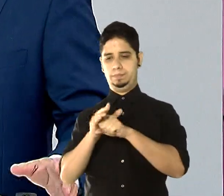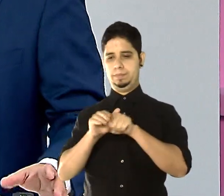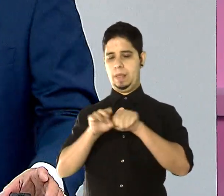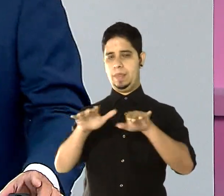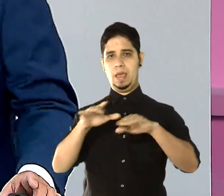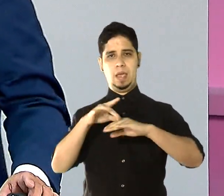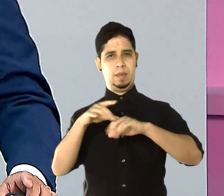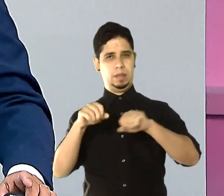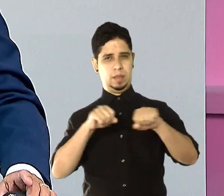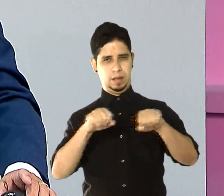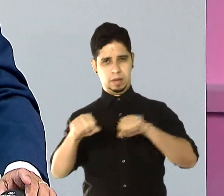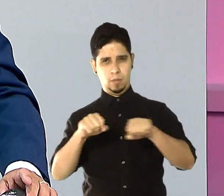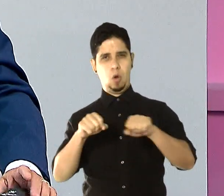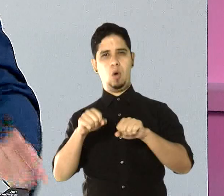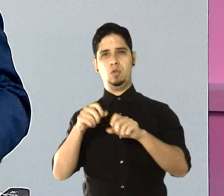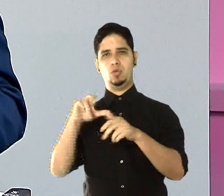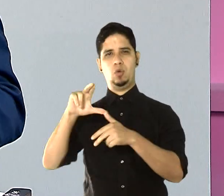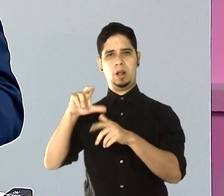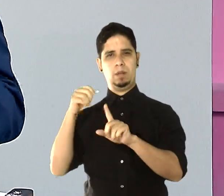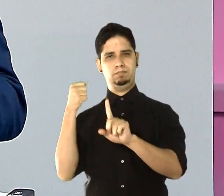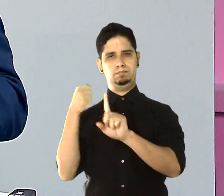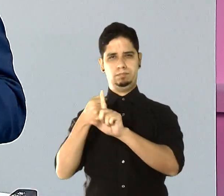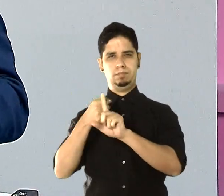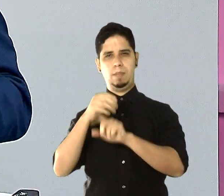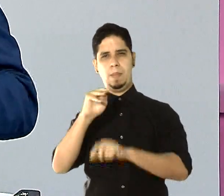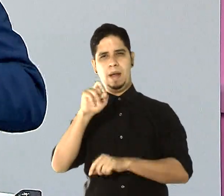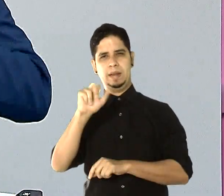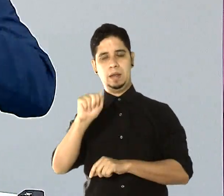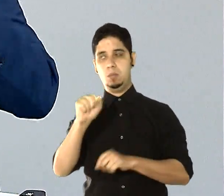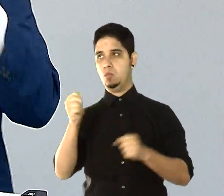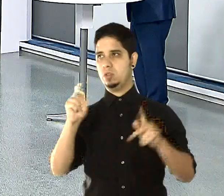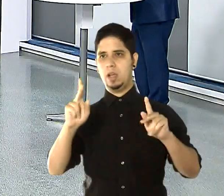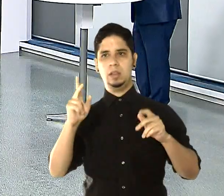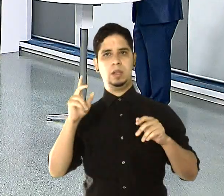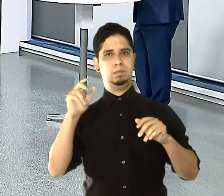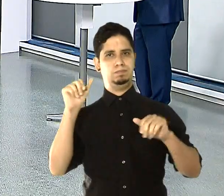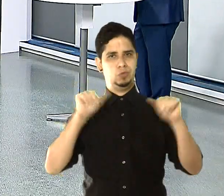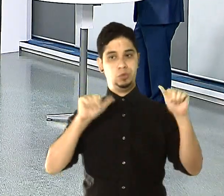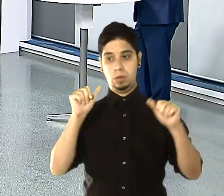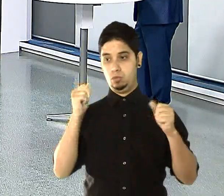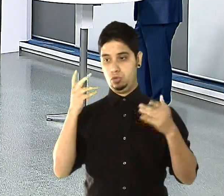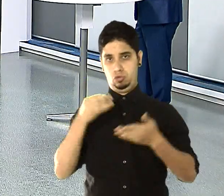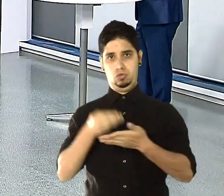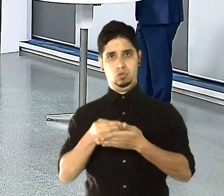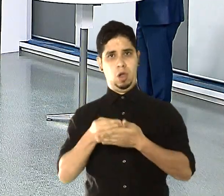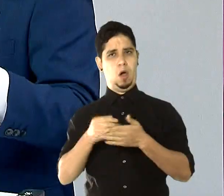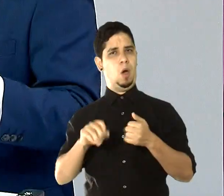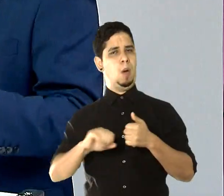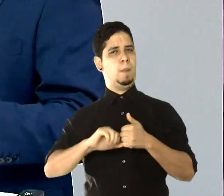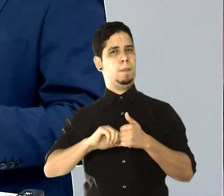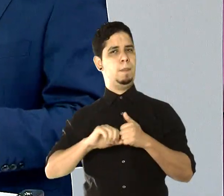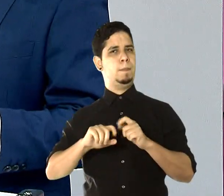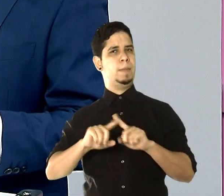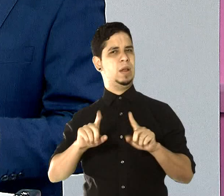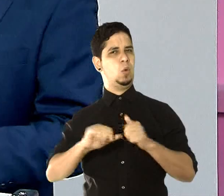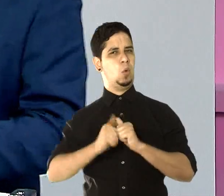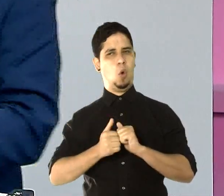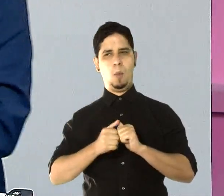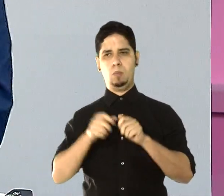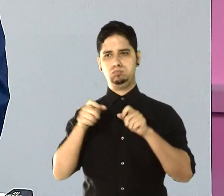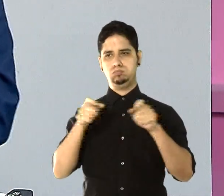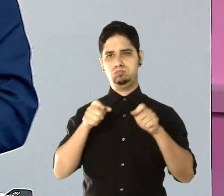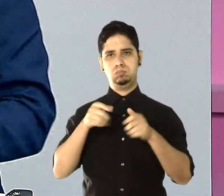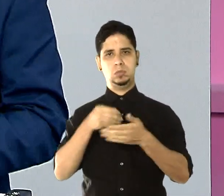fue el impacto del huracán María, muchas personas se preguntan, tanto dinero para el país, ¿cómo se está manejando ese dinero? ¿Qué